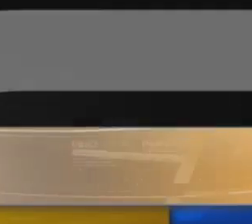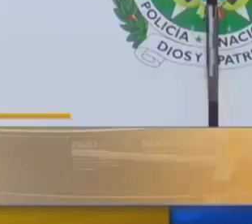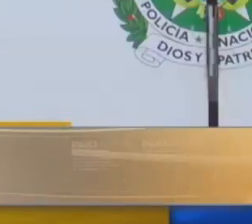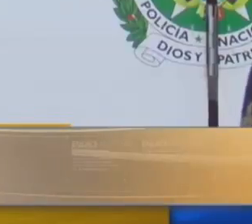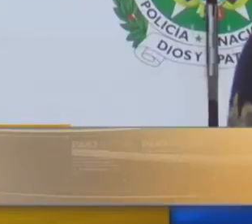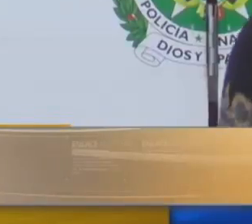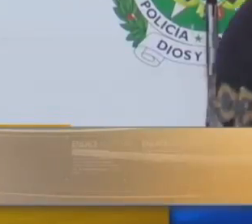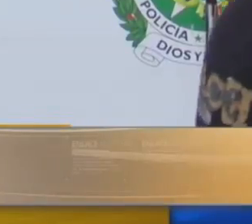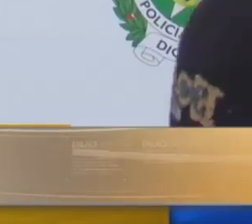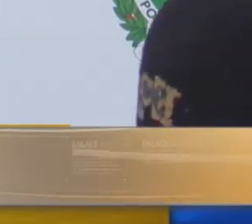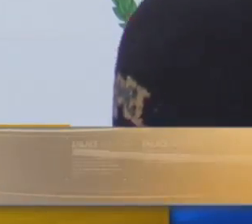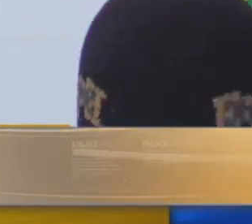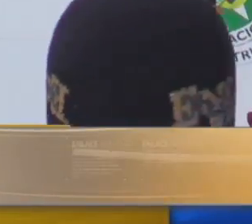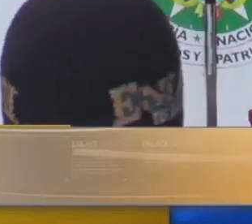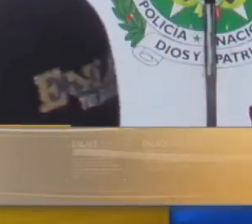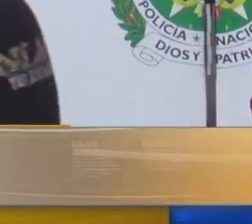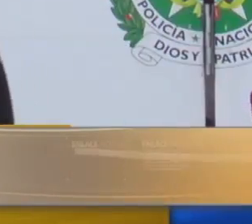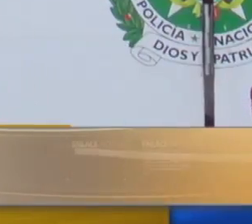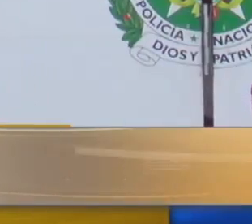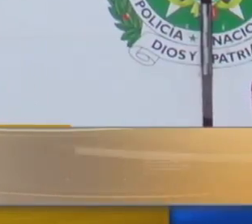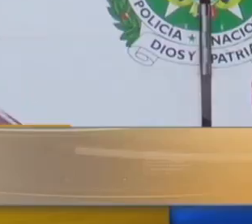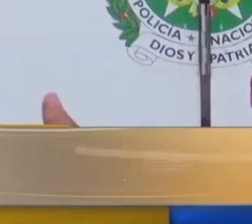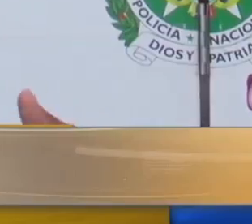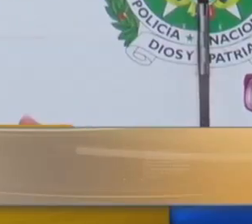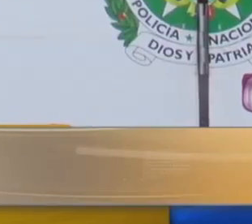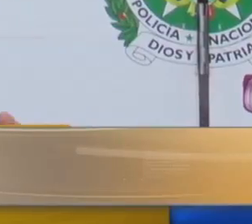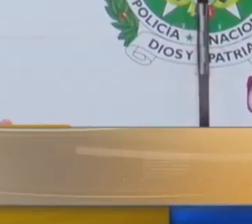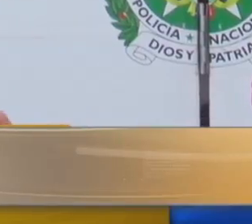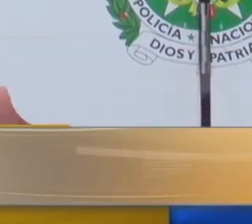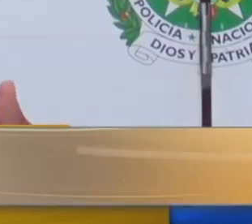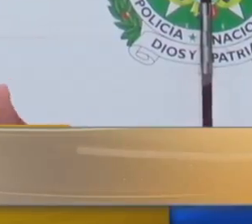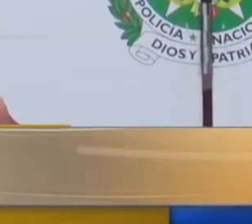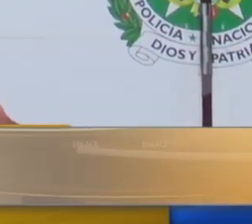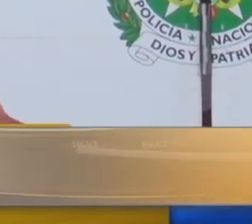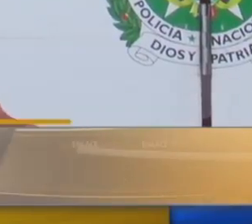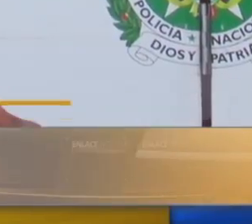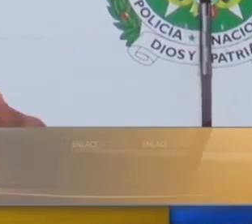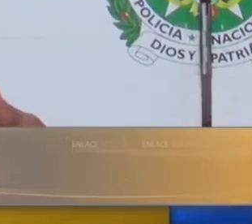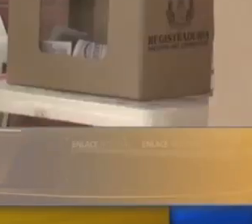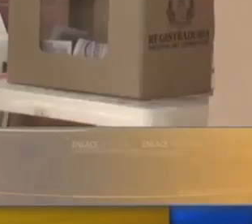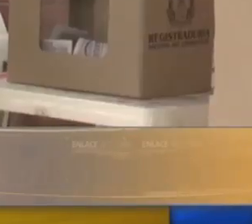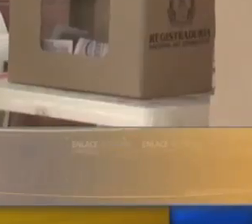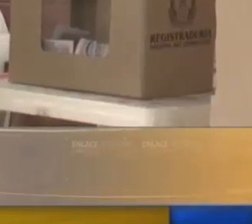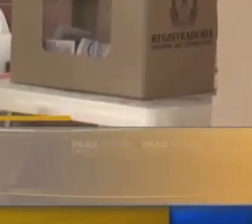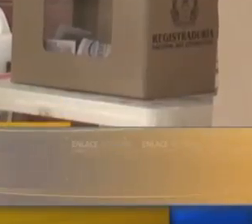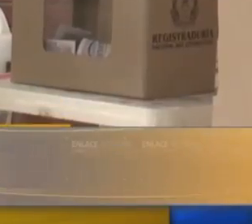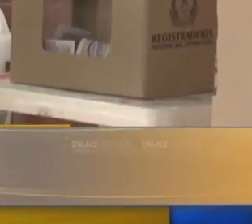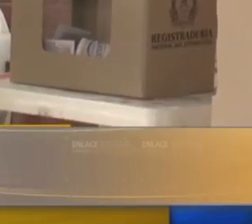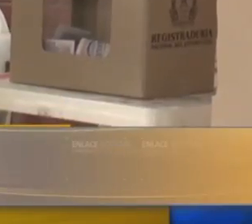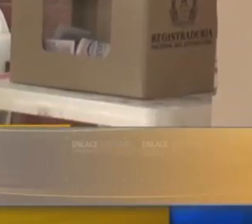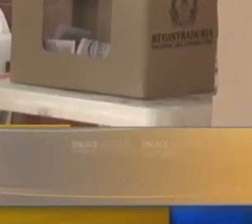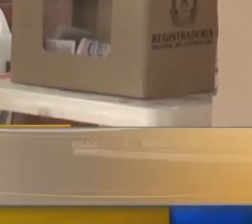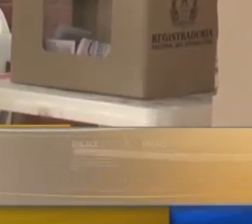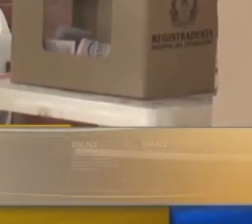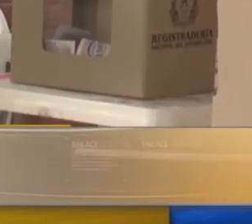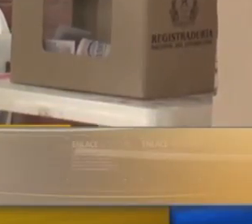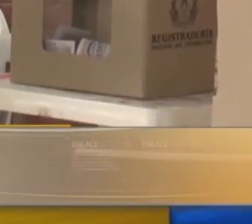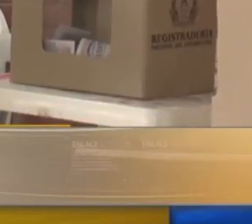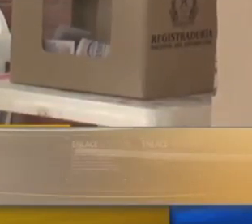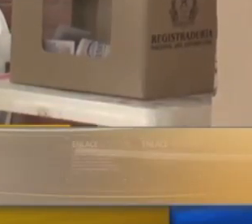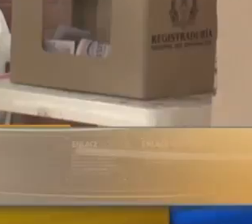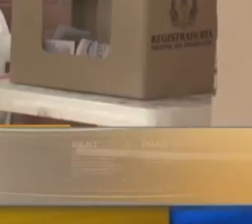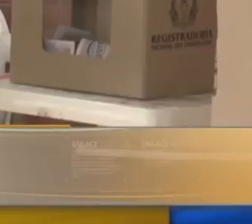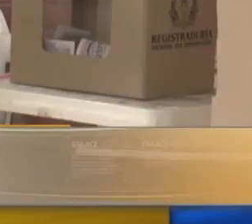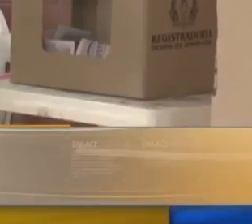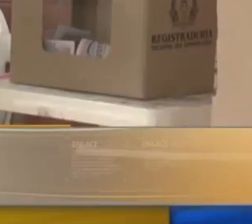electoral. Policía Nacional entregó un último reporte sobre el comportamiento ciudadano durante la jornada del plebiscito en esta zona del país. No hubo hechos